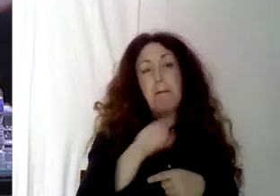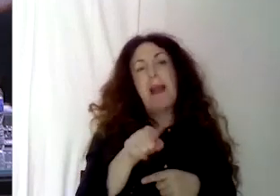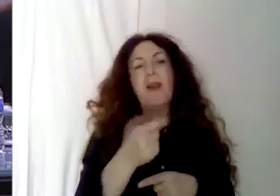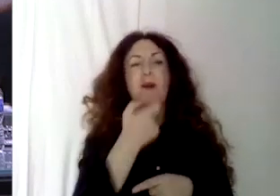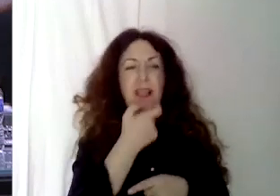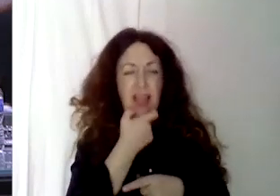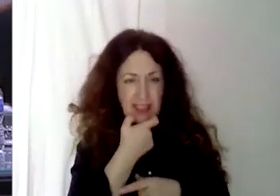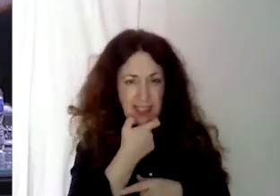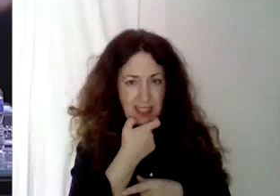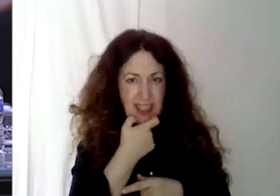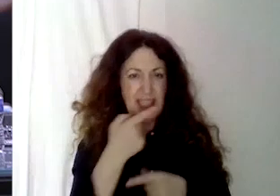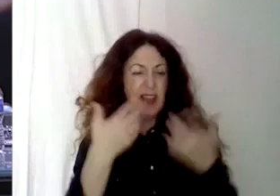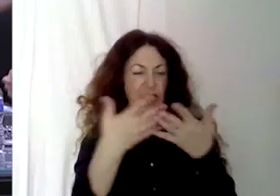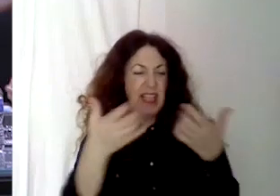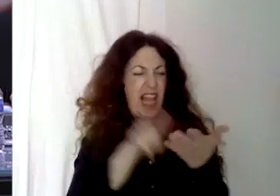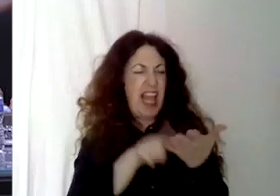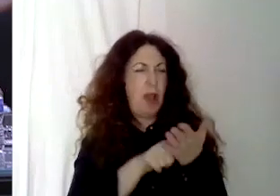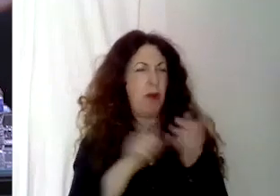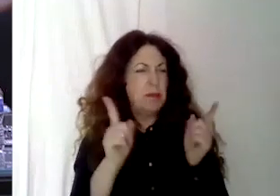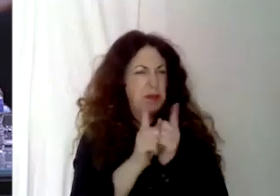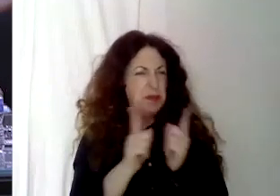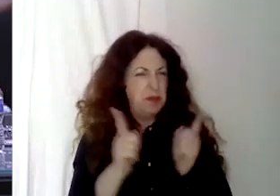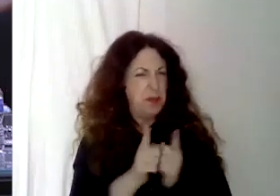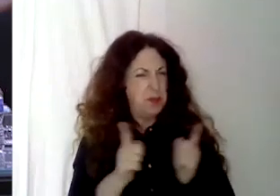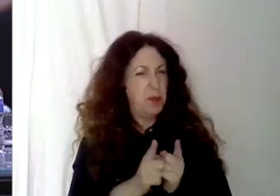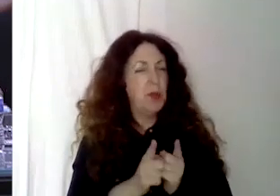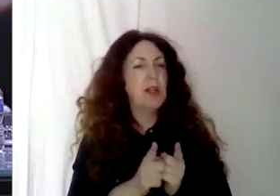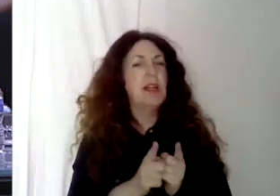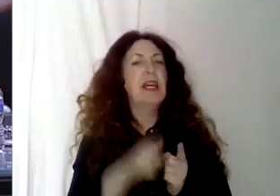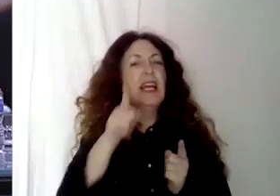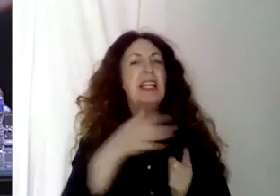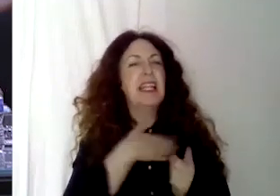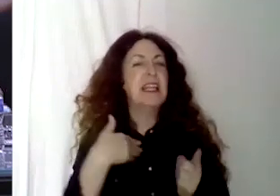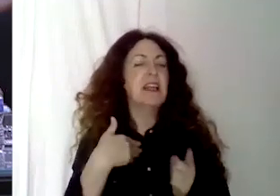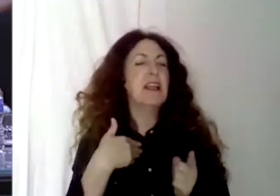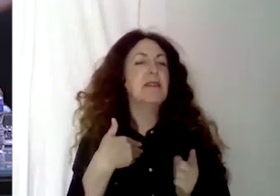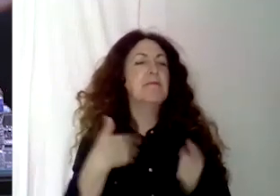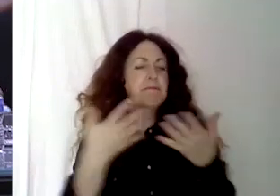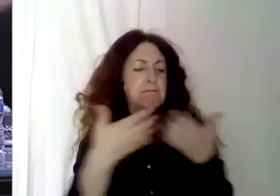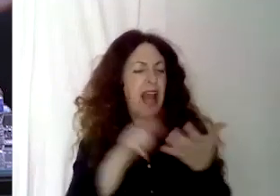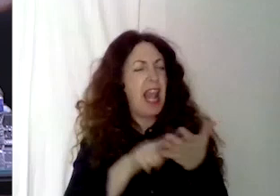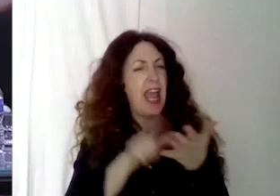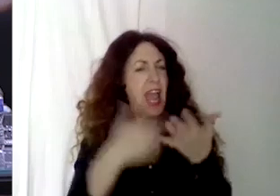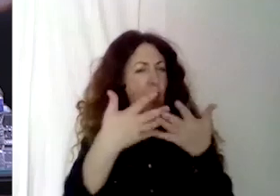no sirve para lo que John Dee llamaba, y eso está escrito